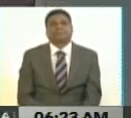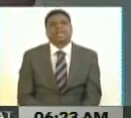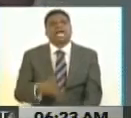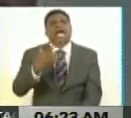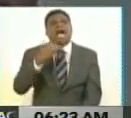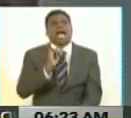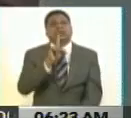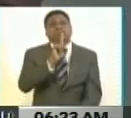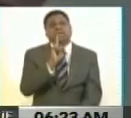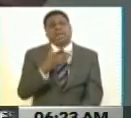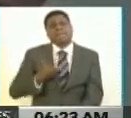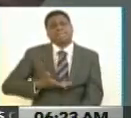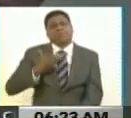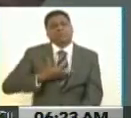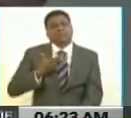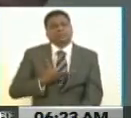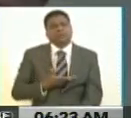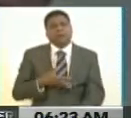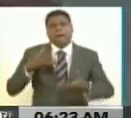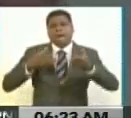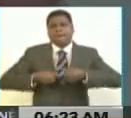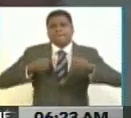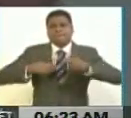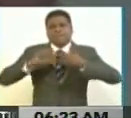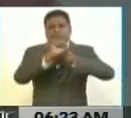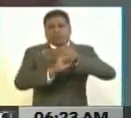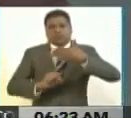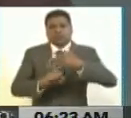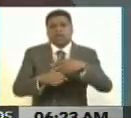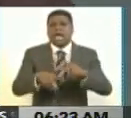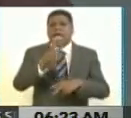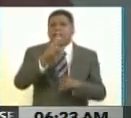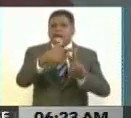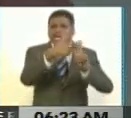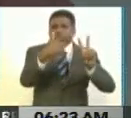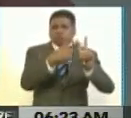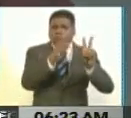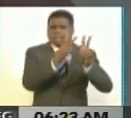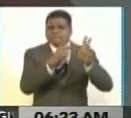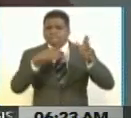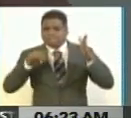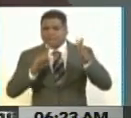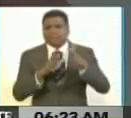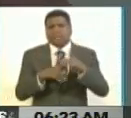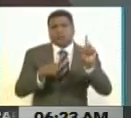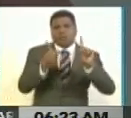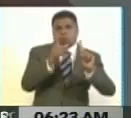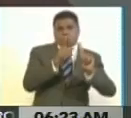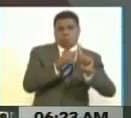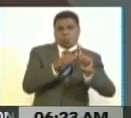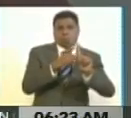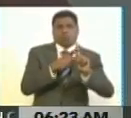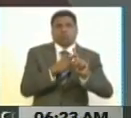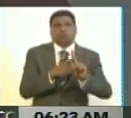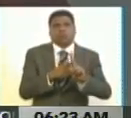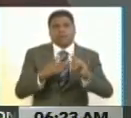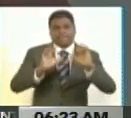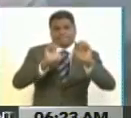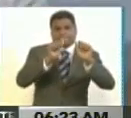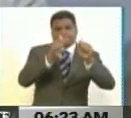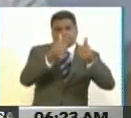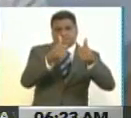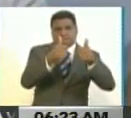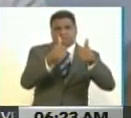analicemos, Fernando. En Mercosur, como tú bien lo dices, tiene como dos etapas, ¿no? Una etapa en la cual tiene el nacimiento de